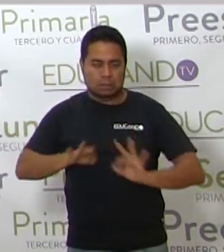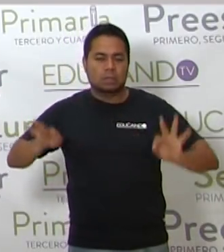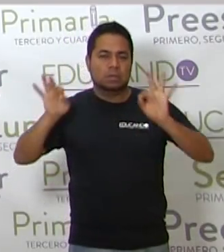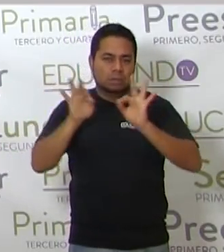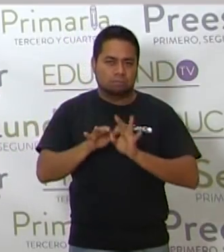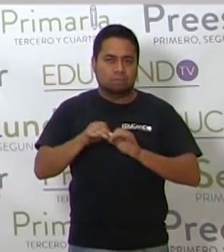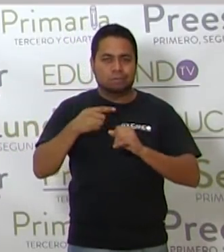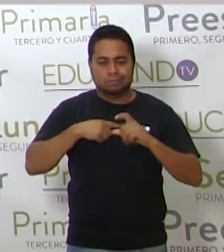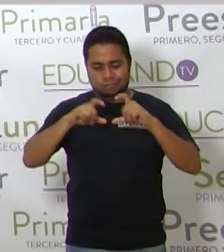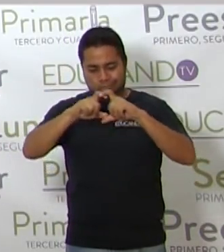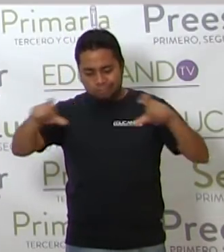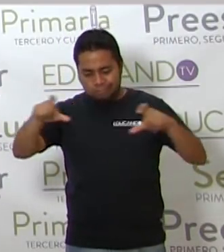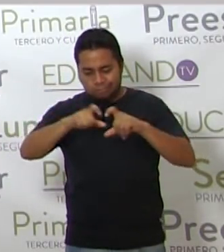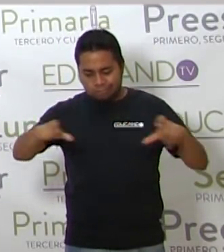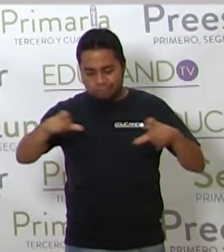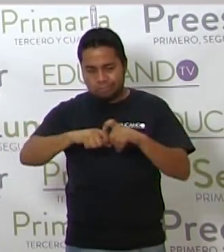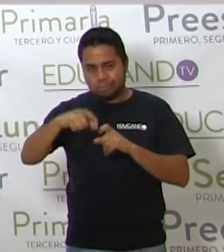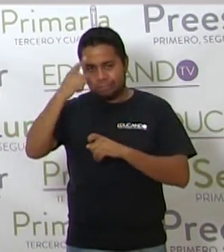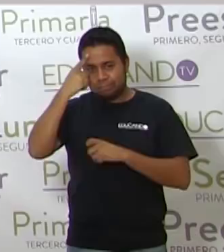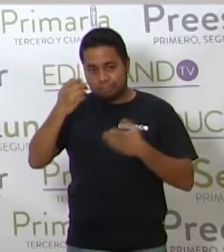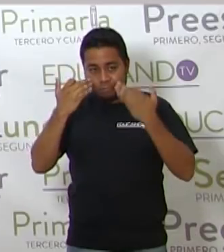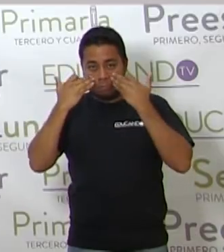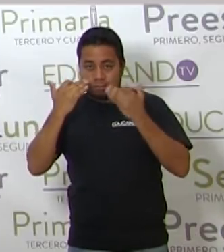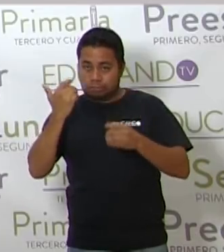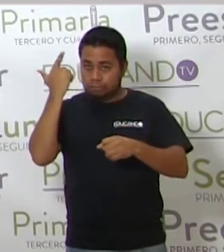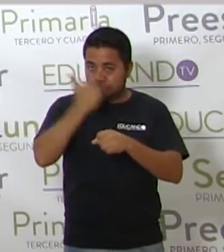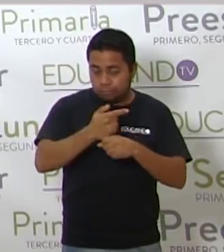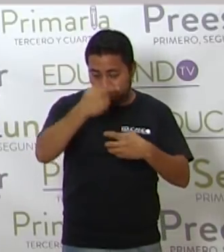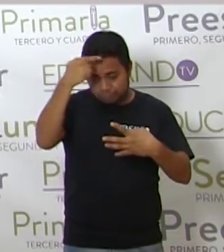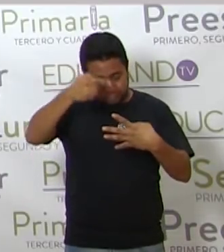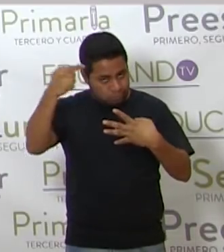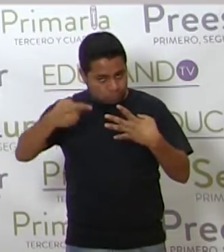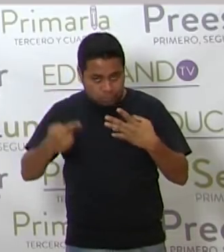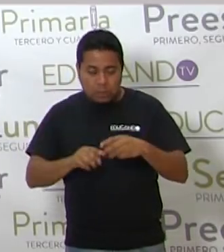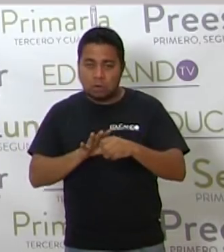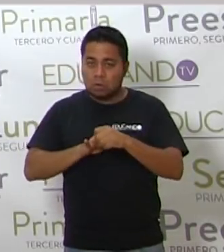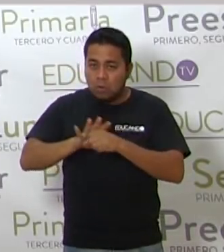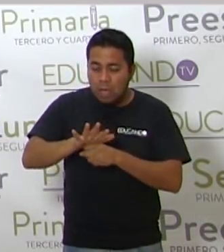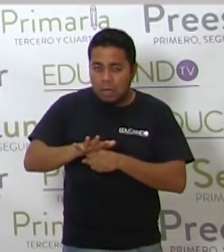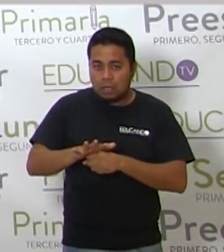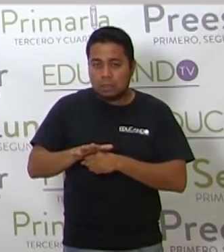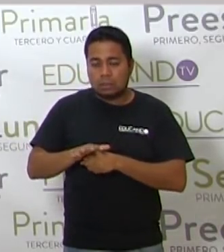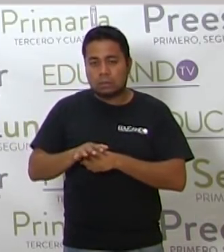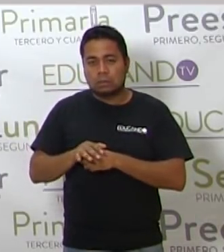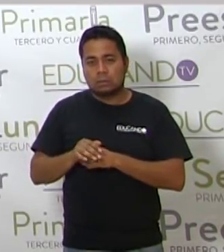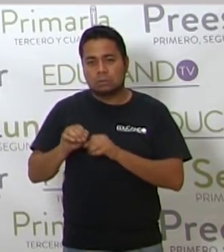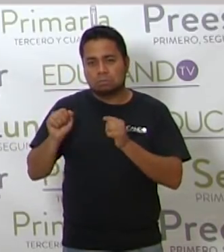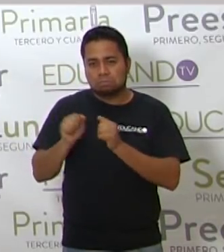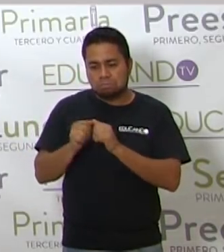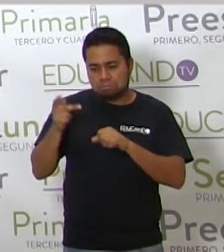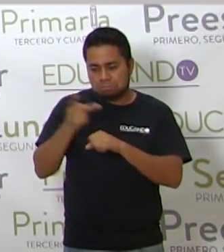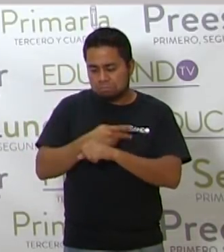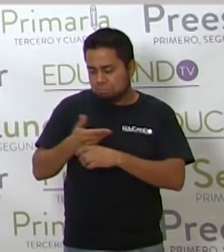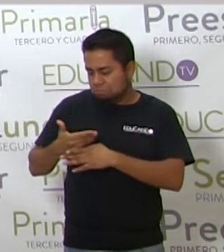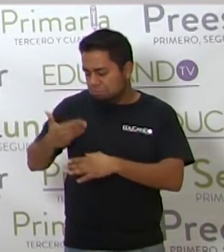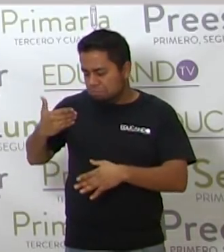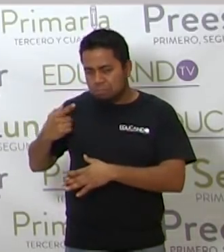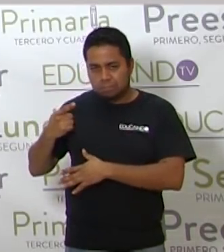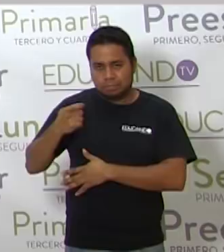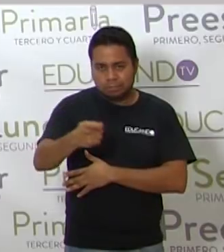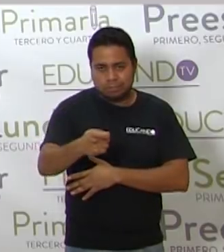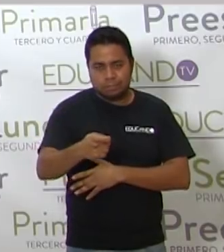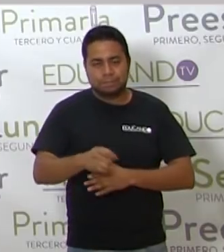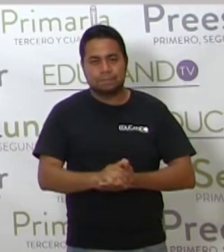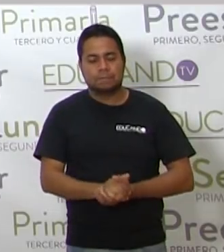que te estoy dando para que tú puedas identificar cada uno de estos en base a los episodios. ¿Bien?